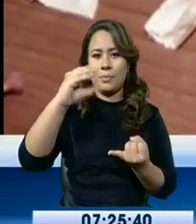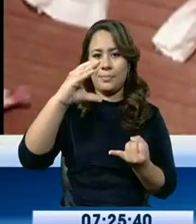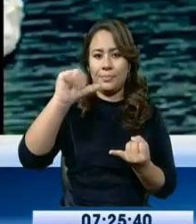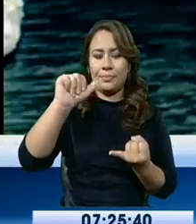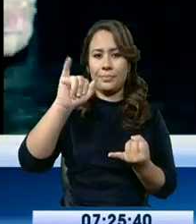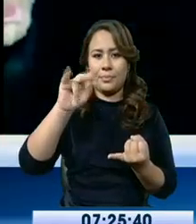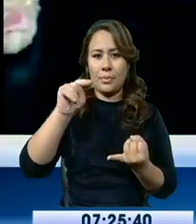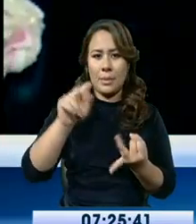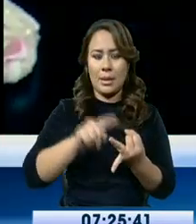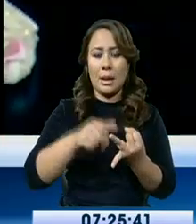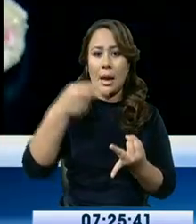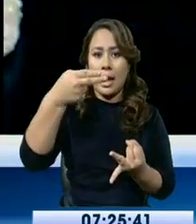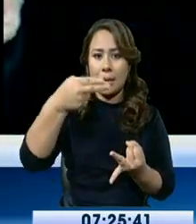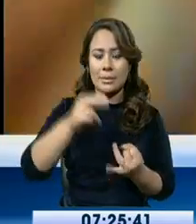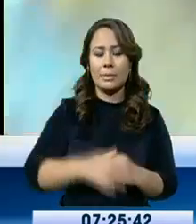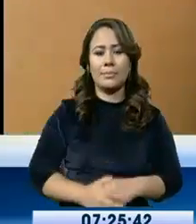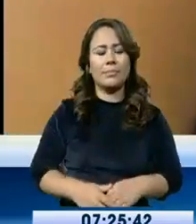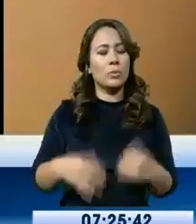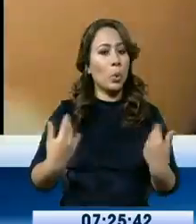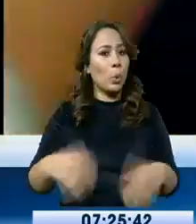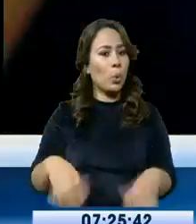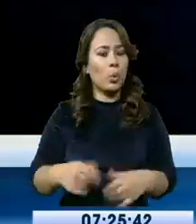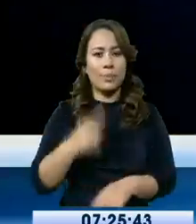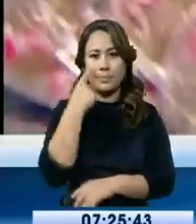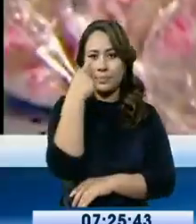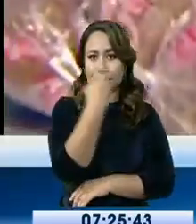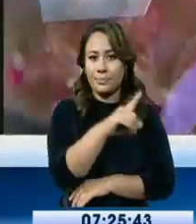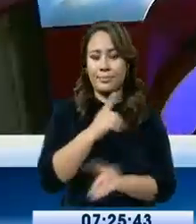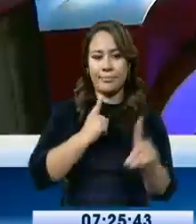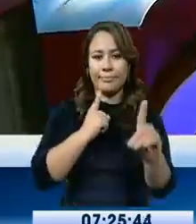H. Informó José Morales.